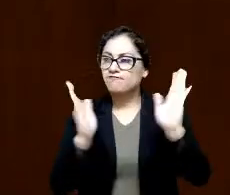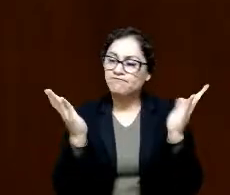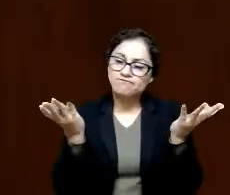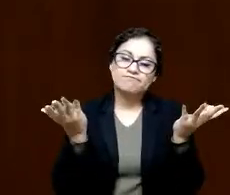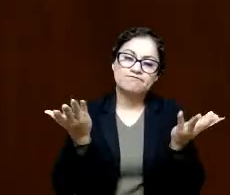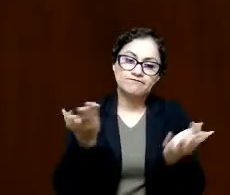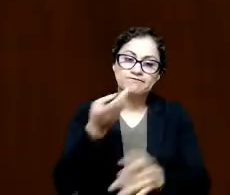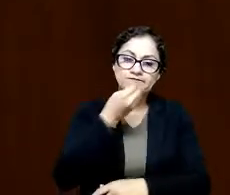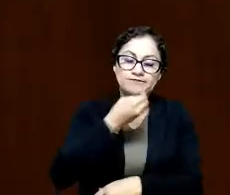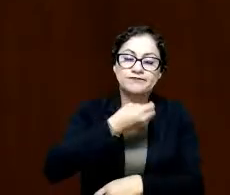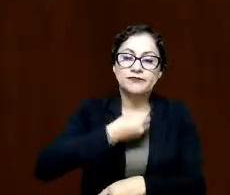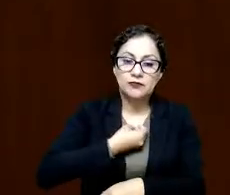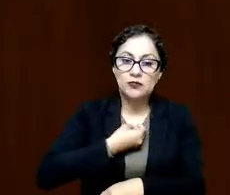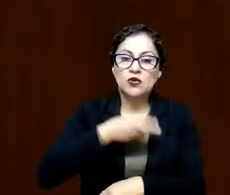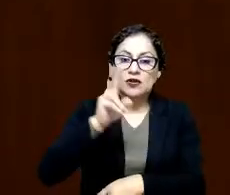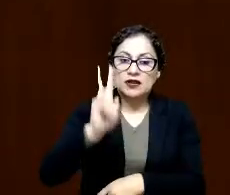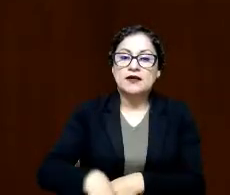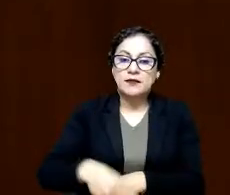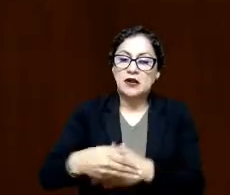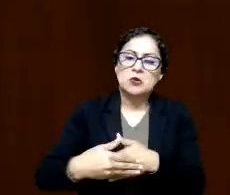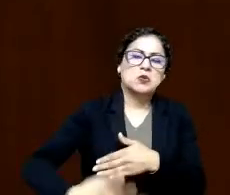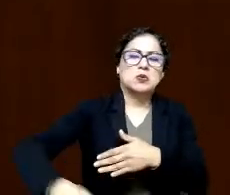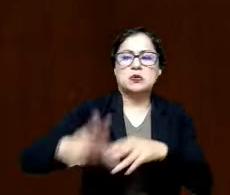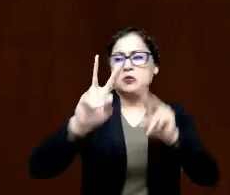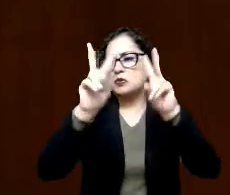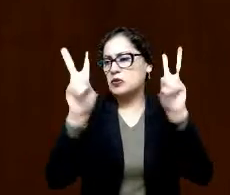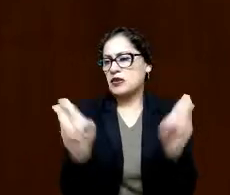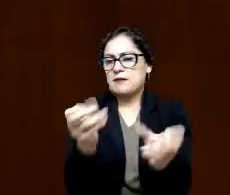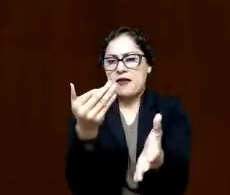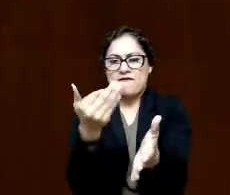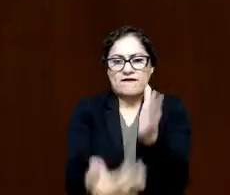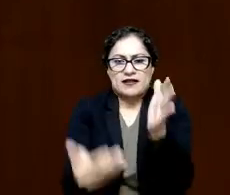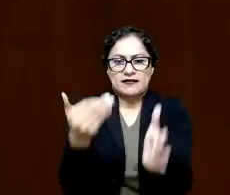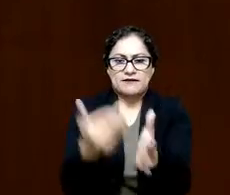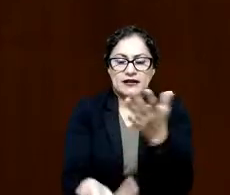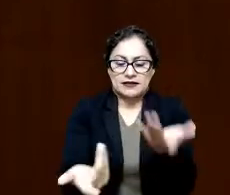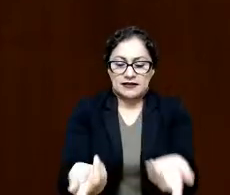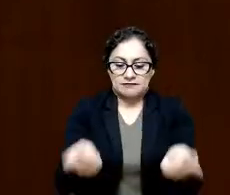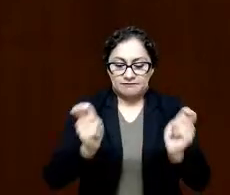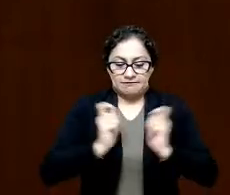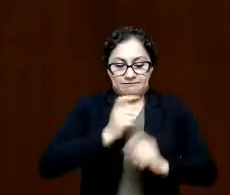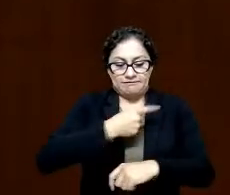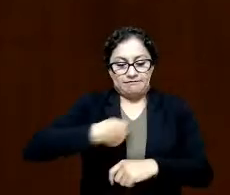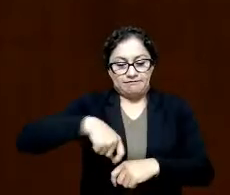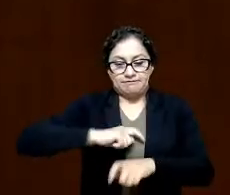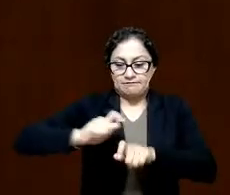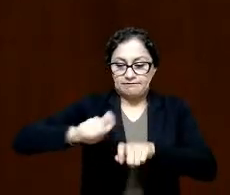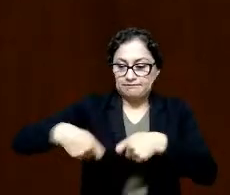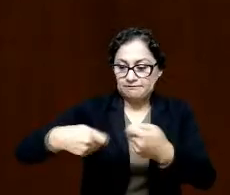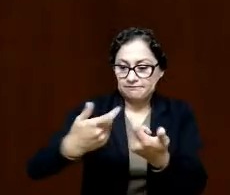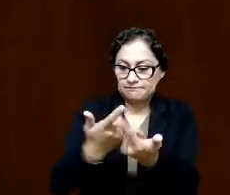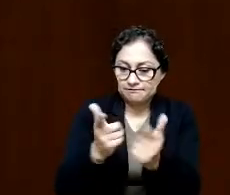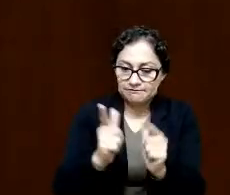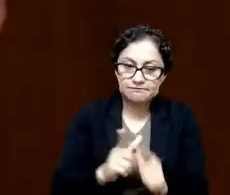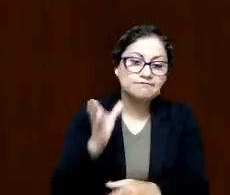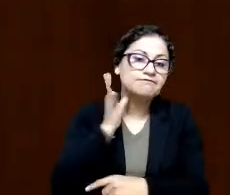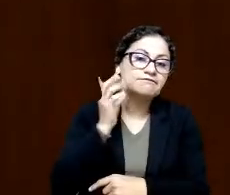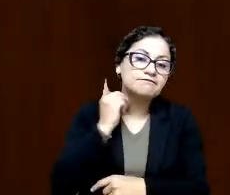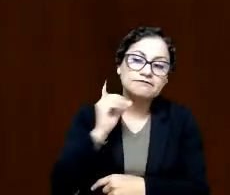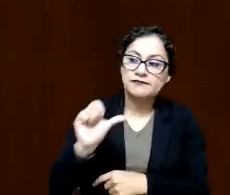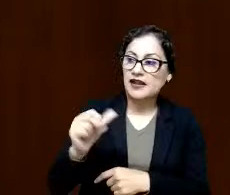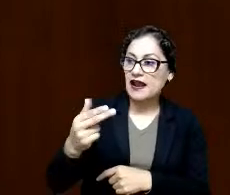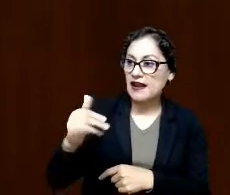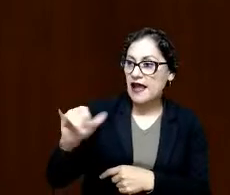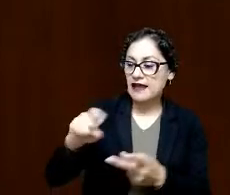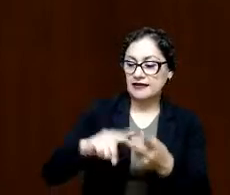con una agenda por delante todavía mayor, que en este Congreso, compañeros como Anaís, compañeros como Canek, compañeros como